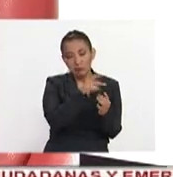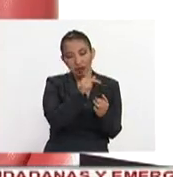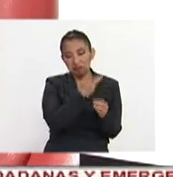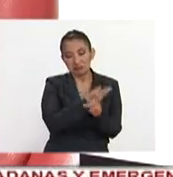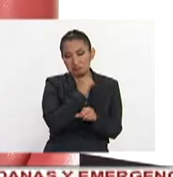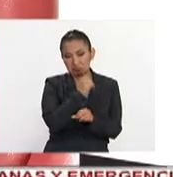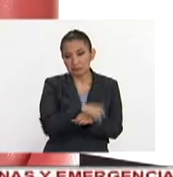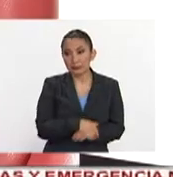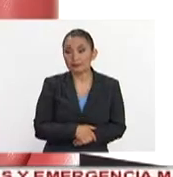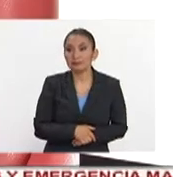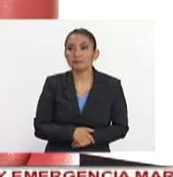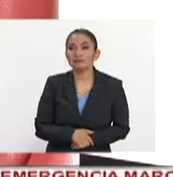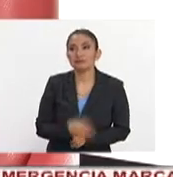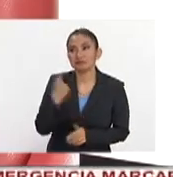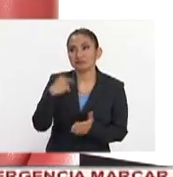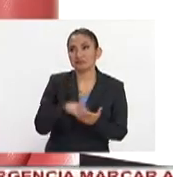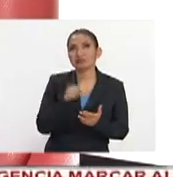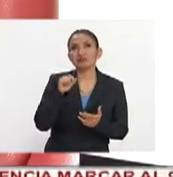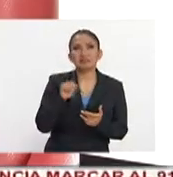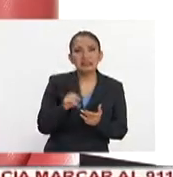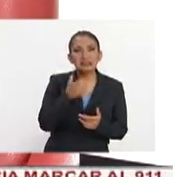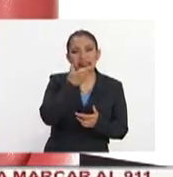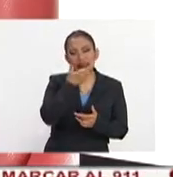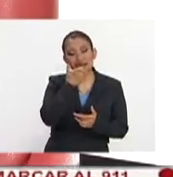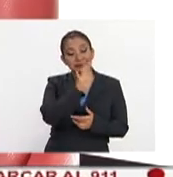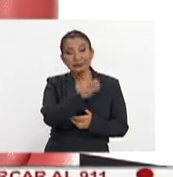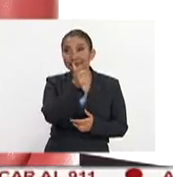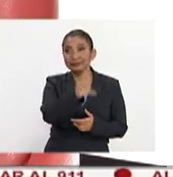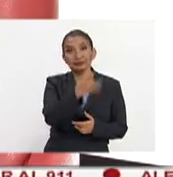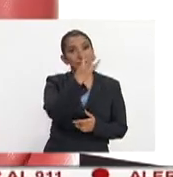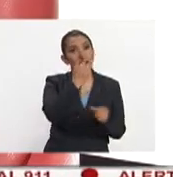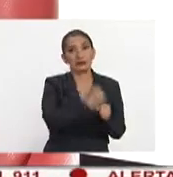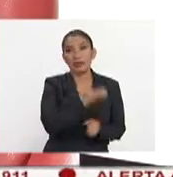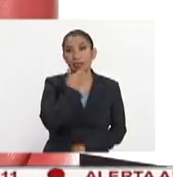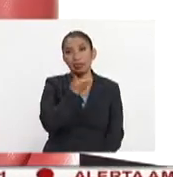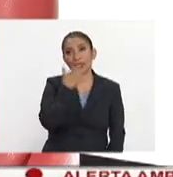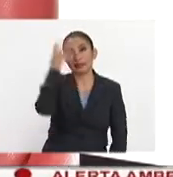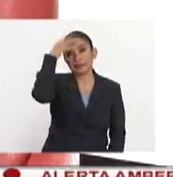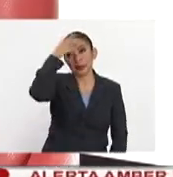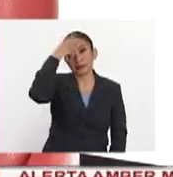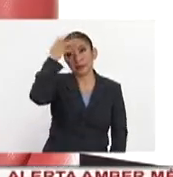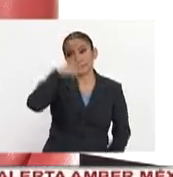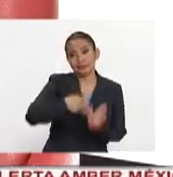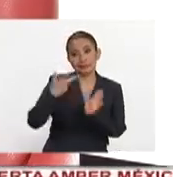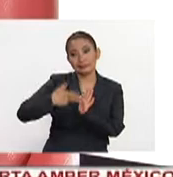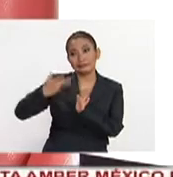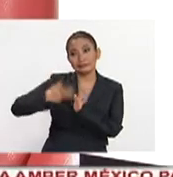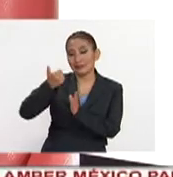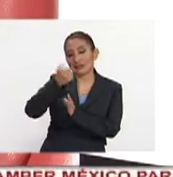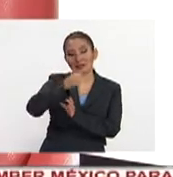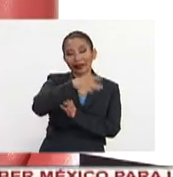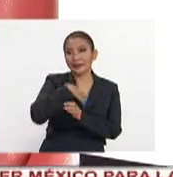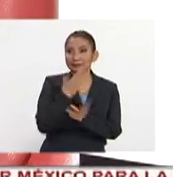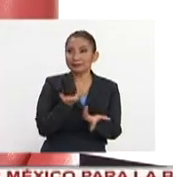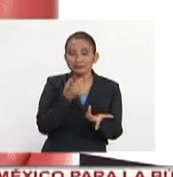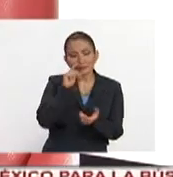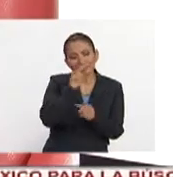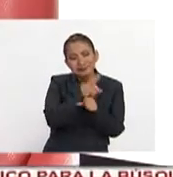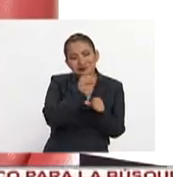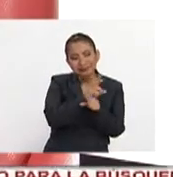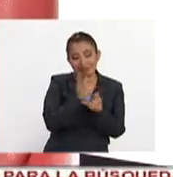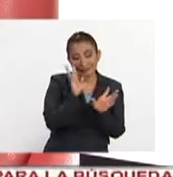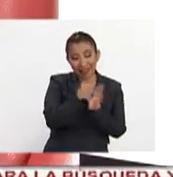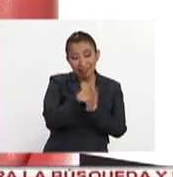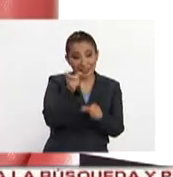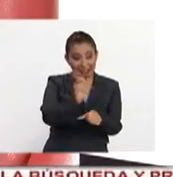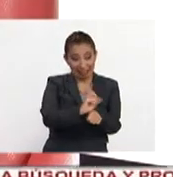no va a pasar. Creo que sí tenemos que acostumbrarnos a estos 4 años con Donald Trump y seguirlo de cerca, porque ahora